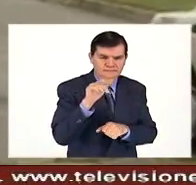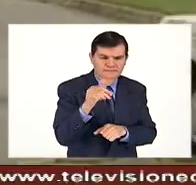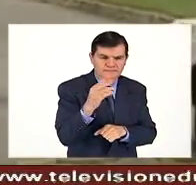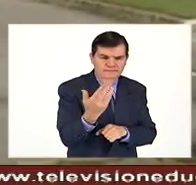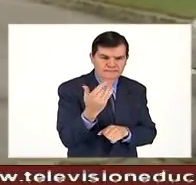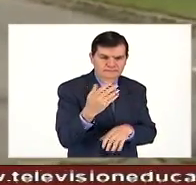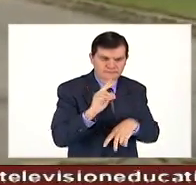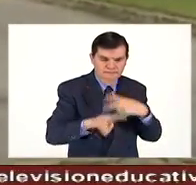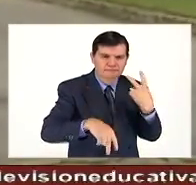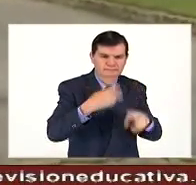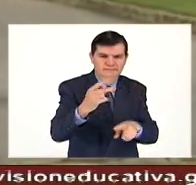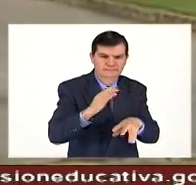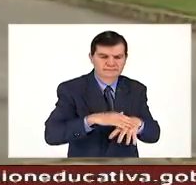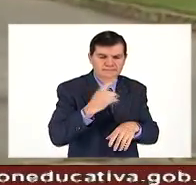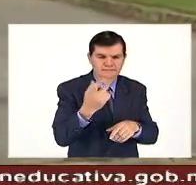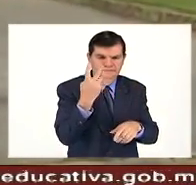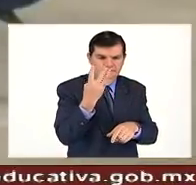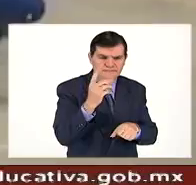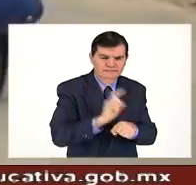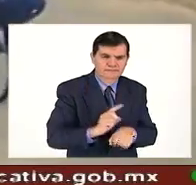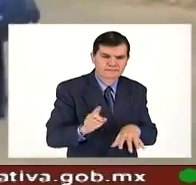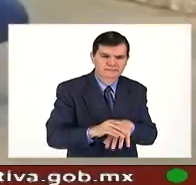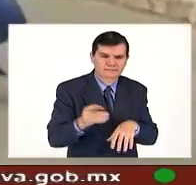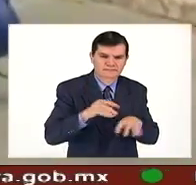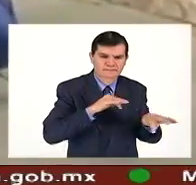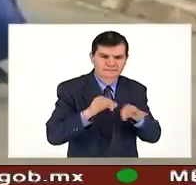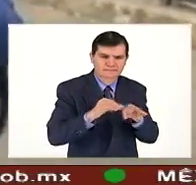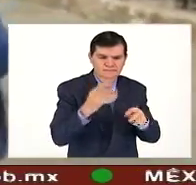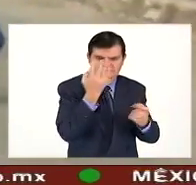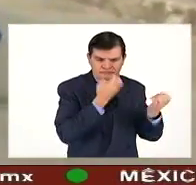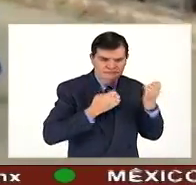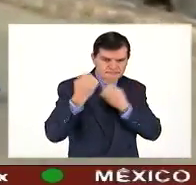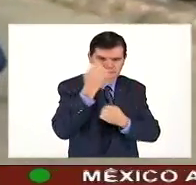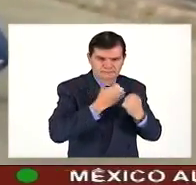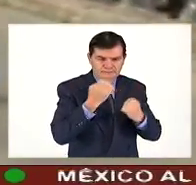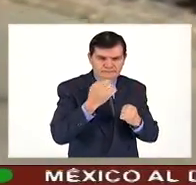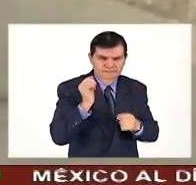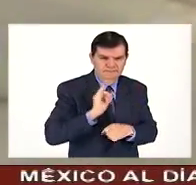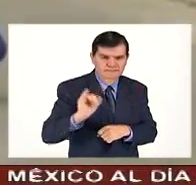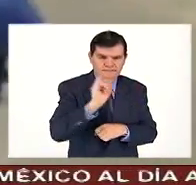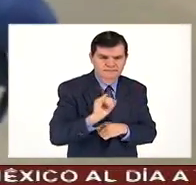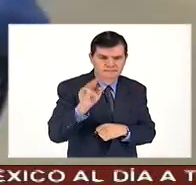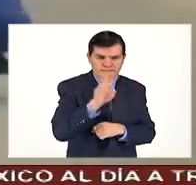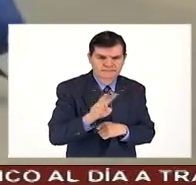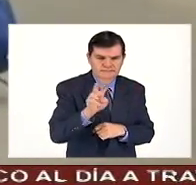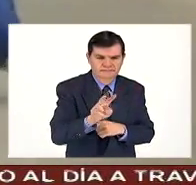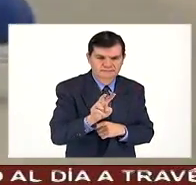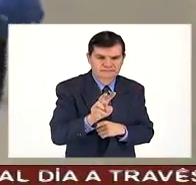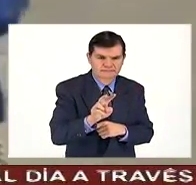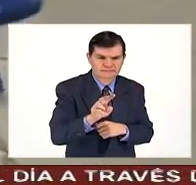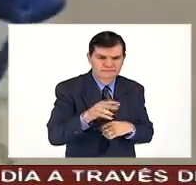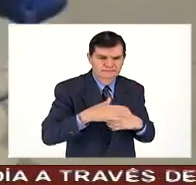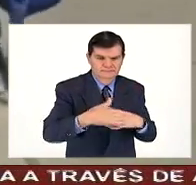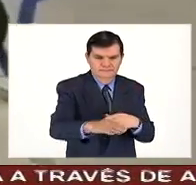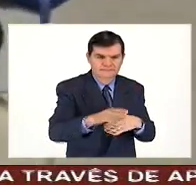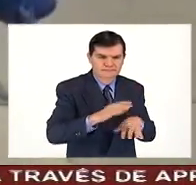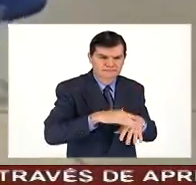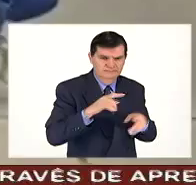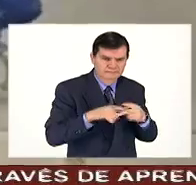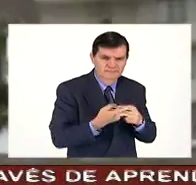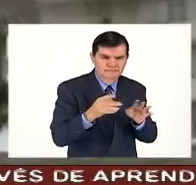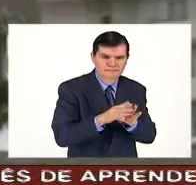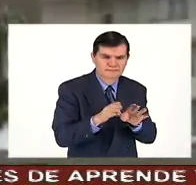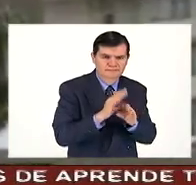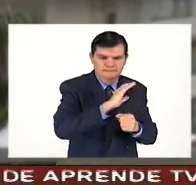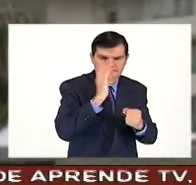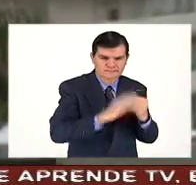2,650 acudieron durante dos días a elaborar el examen. Será el jueves y viernes de esta semana que inicia